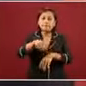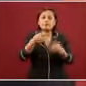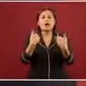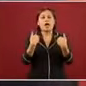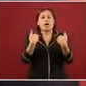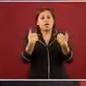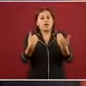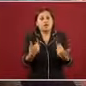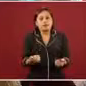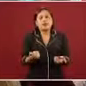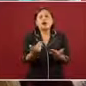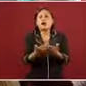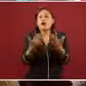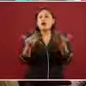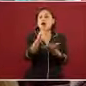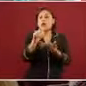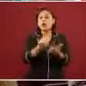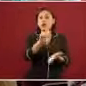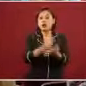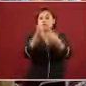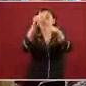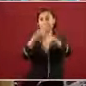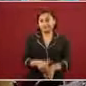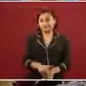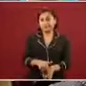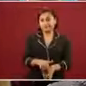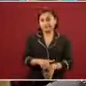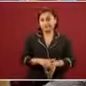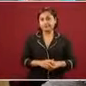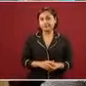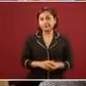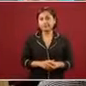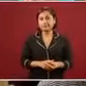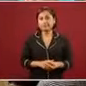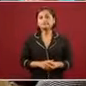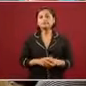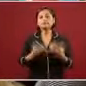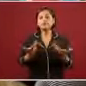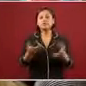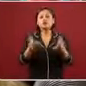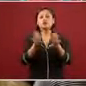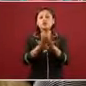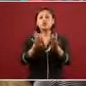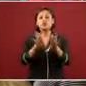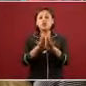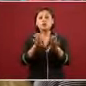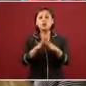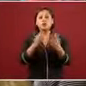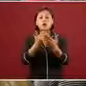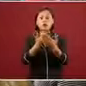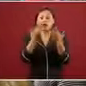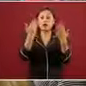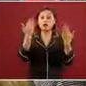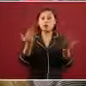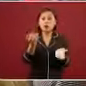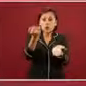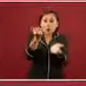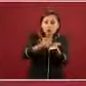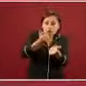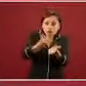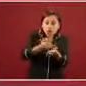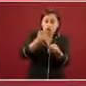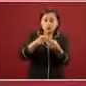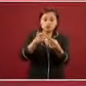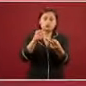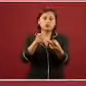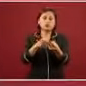estrategia de evasión del pago de impuestos, del pago de prestaciones,